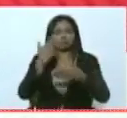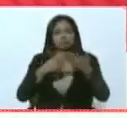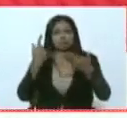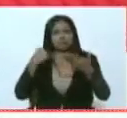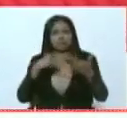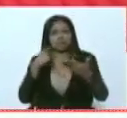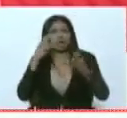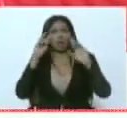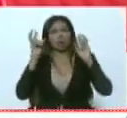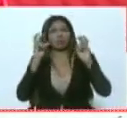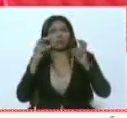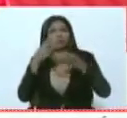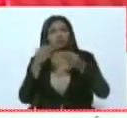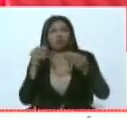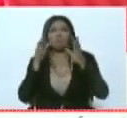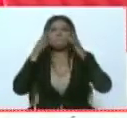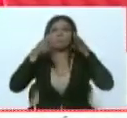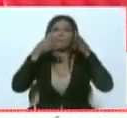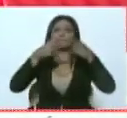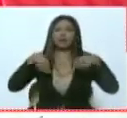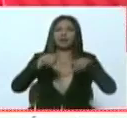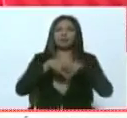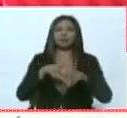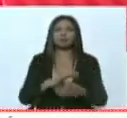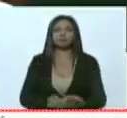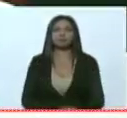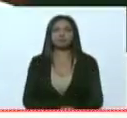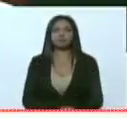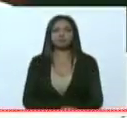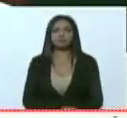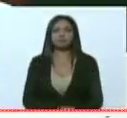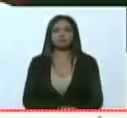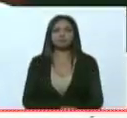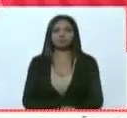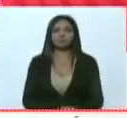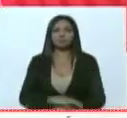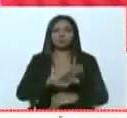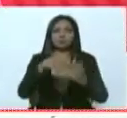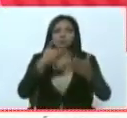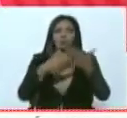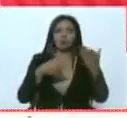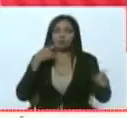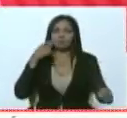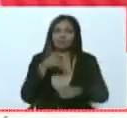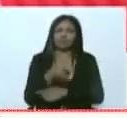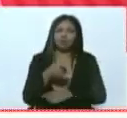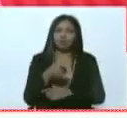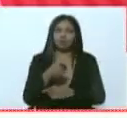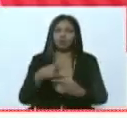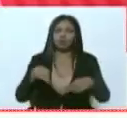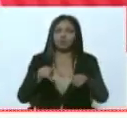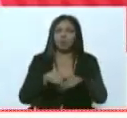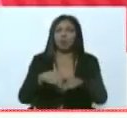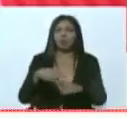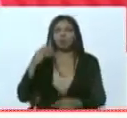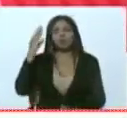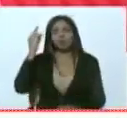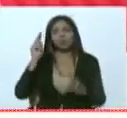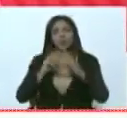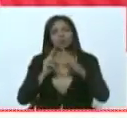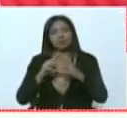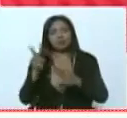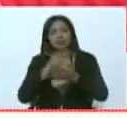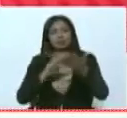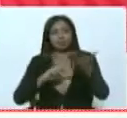los temas que trata, de las orientaciones. Un boletín que es de obligatorio conocimiento y